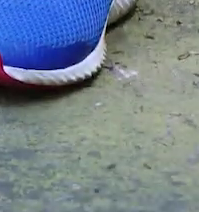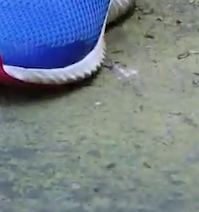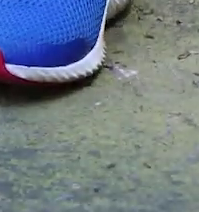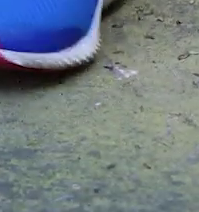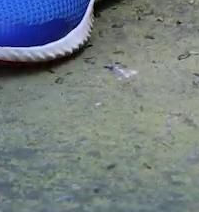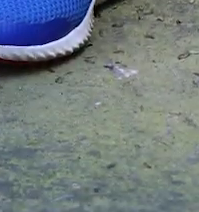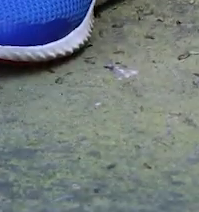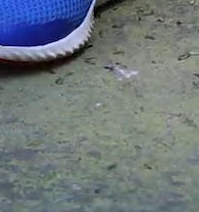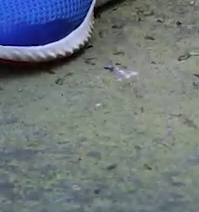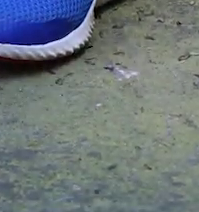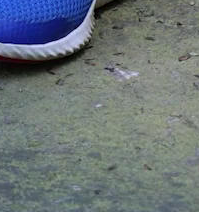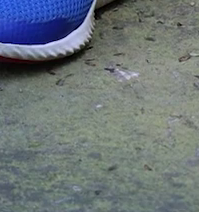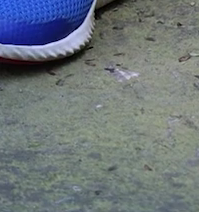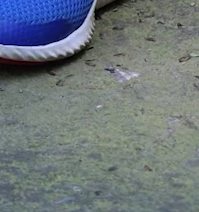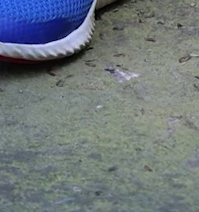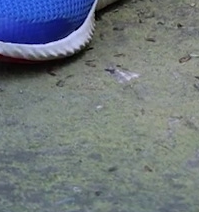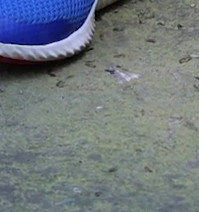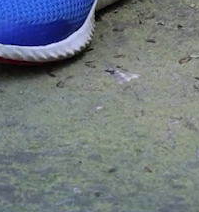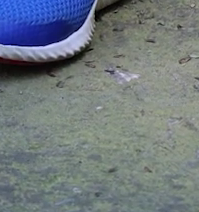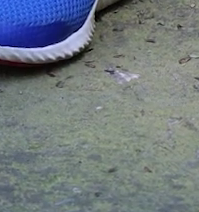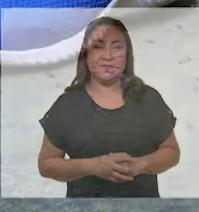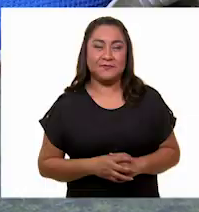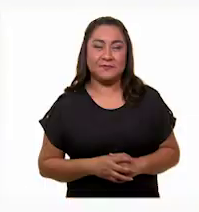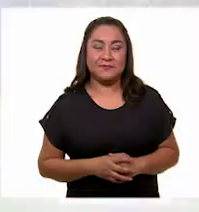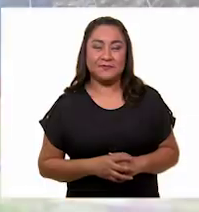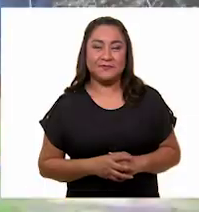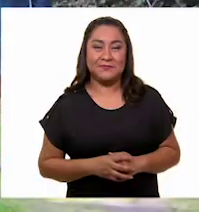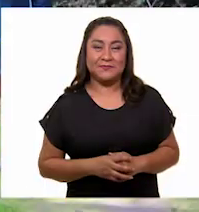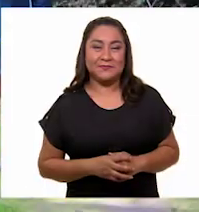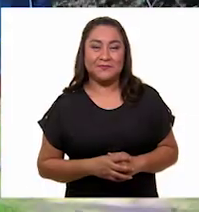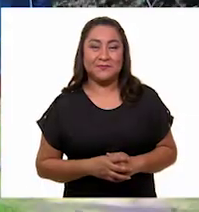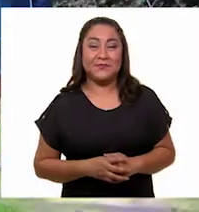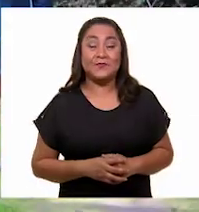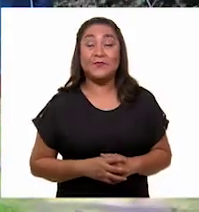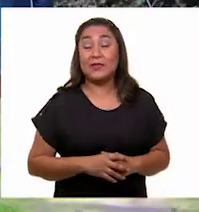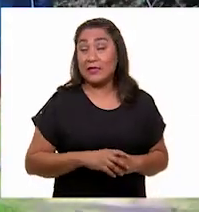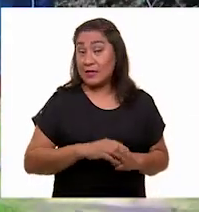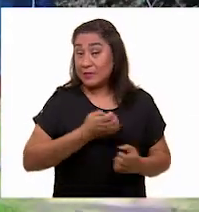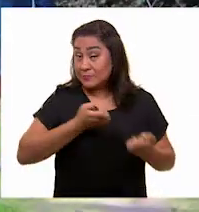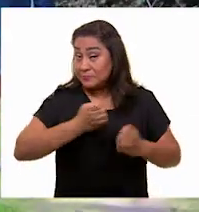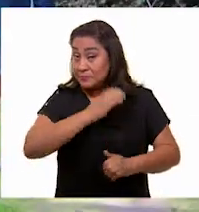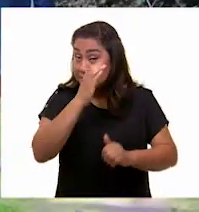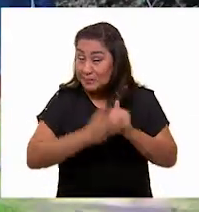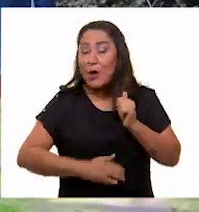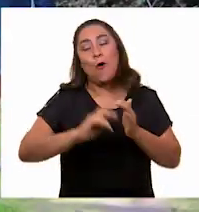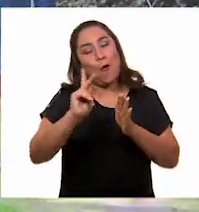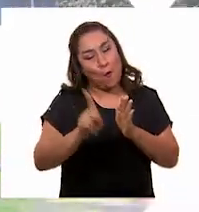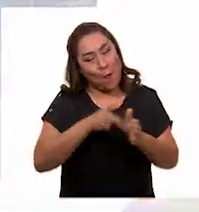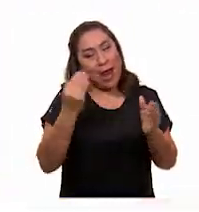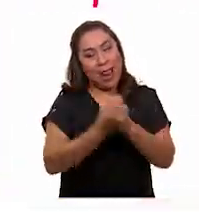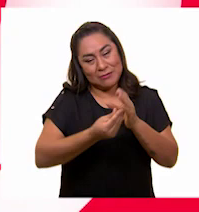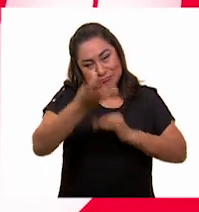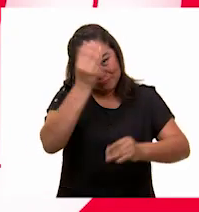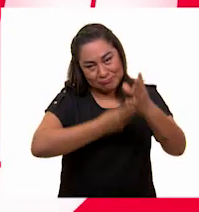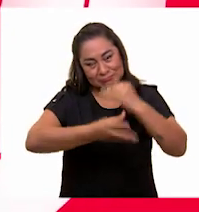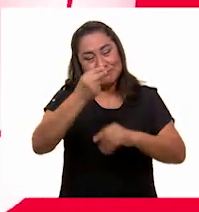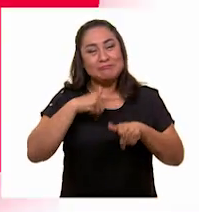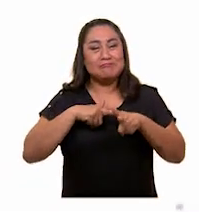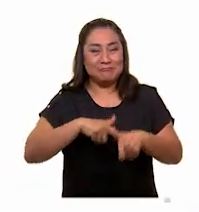tener siempre la posición de los pies, de las puntas hacia adentro. Y después de cada pausa, activa tu mente.